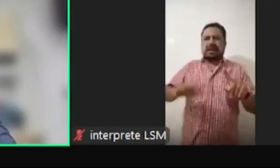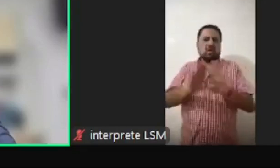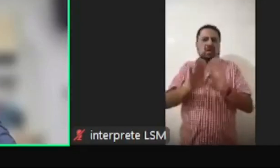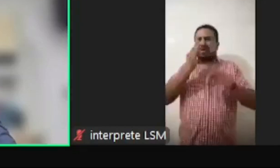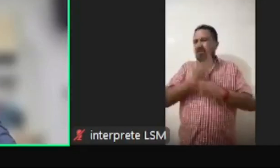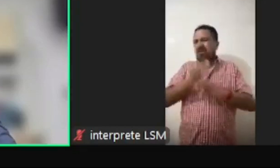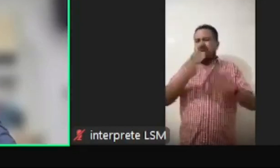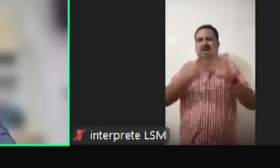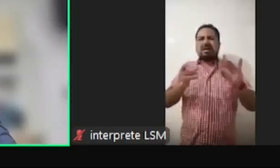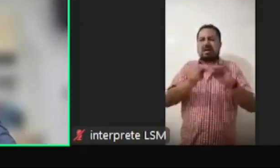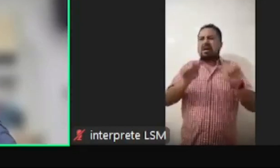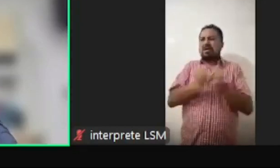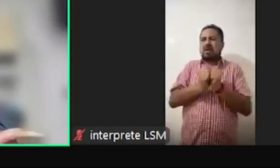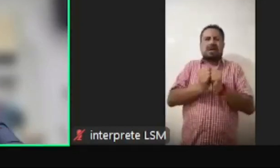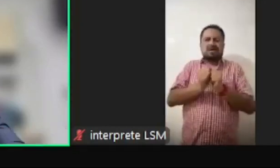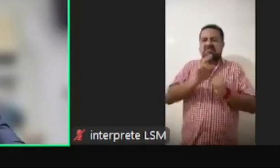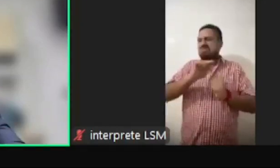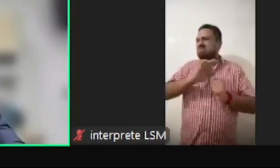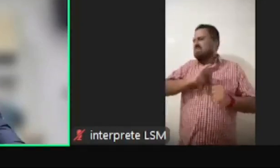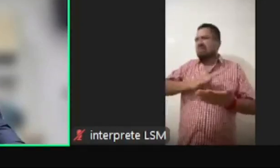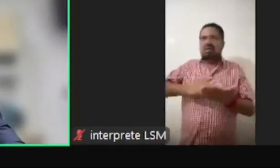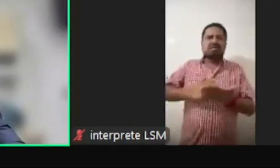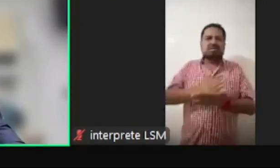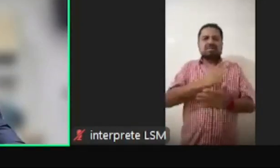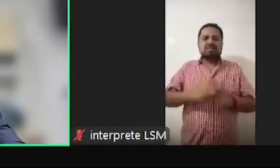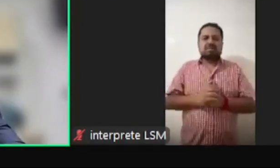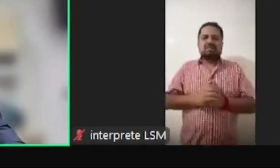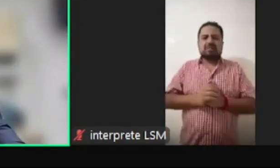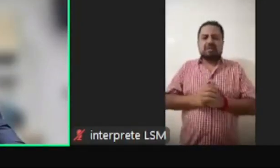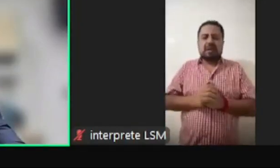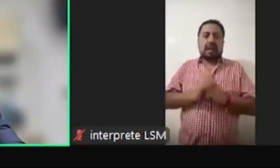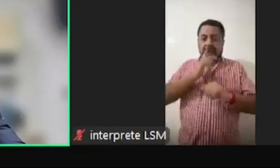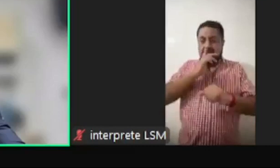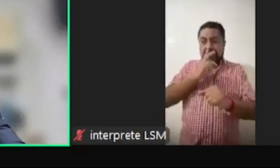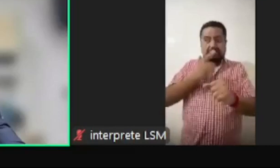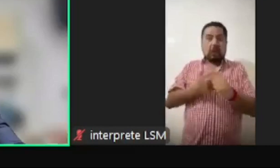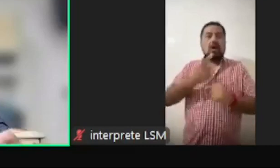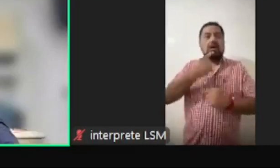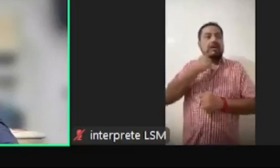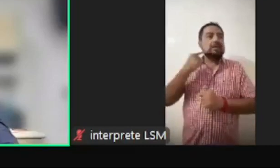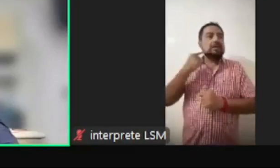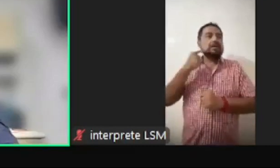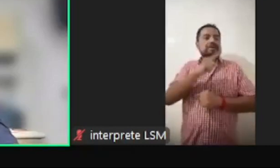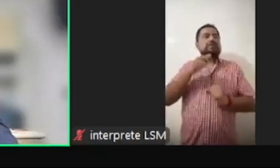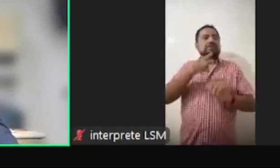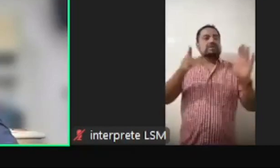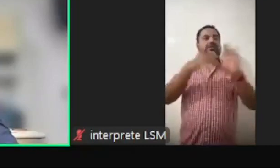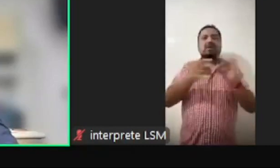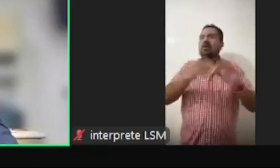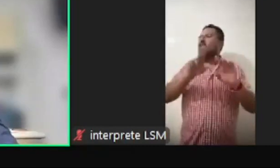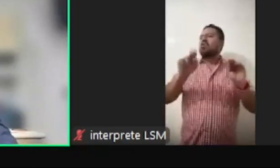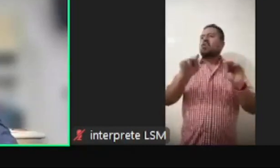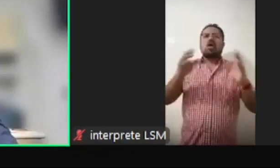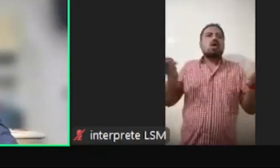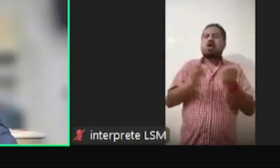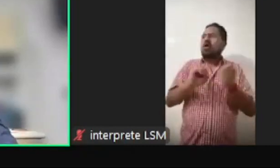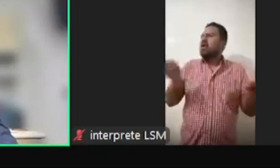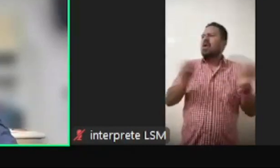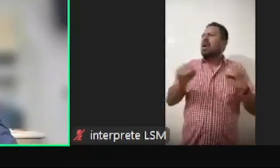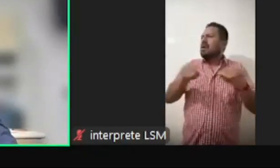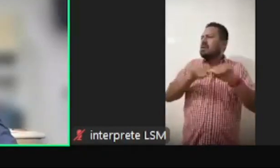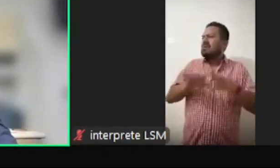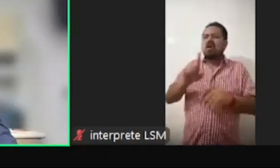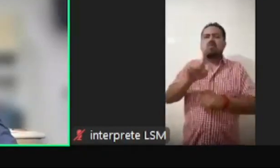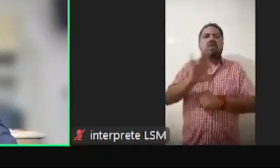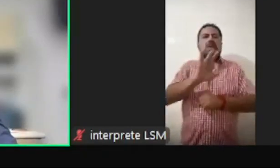resulta jurídicamente inviable. Puesto que los actores en su demanda señalan que no se realizaron precampaña y no reunieron el 1%